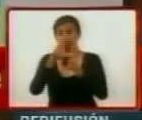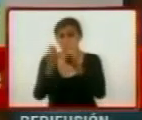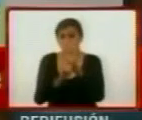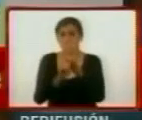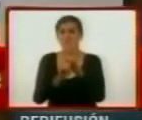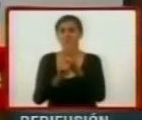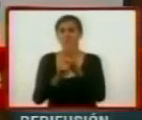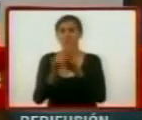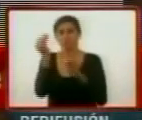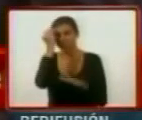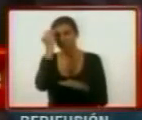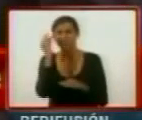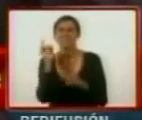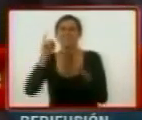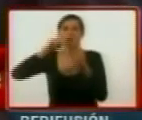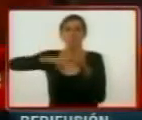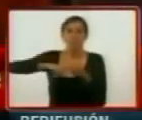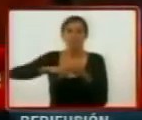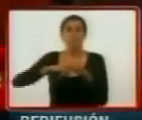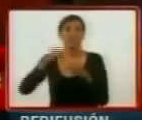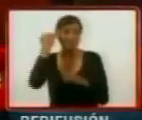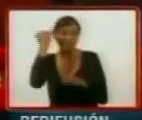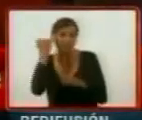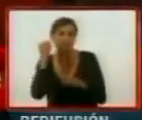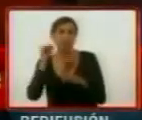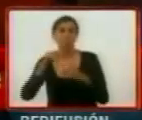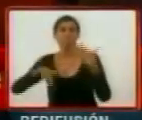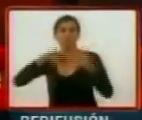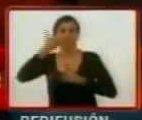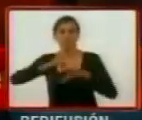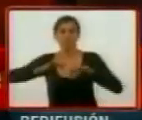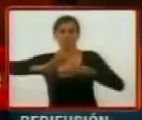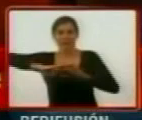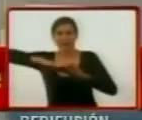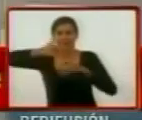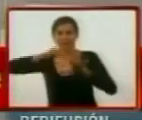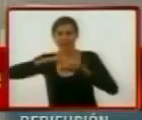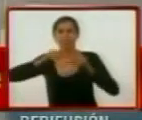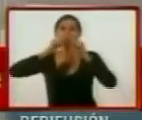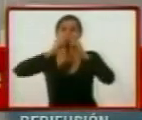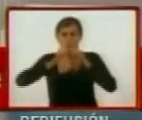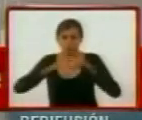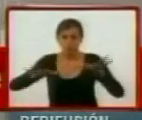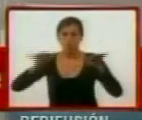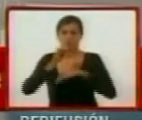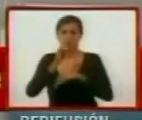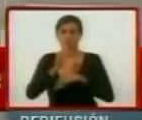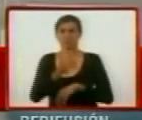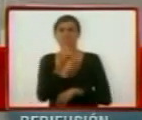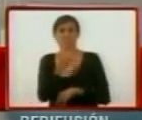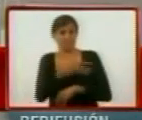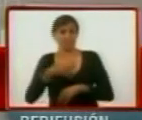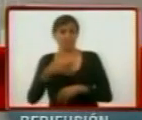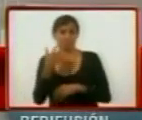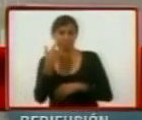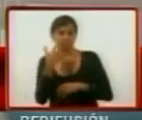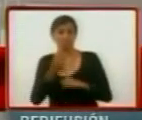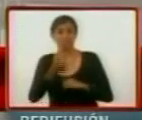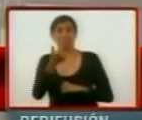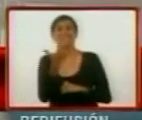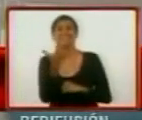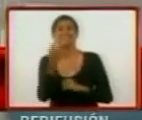en el proyecto educativo Canaimita y así multiplicar esta iniciativa. Quienes deseen tener acceso a los más de